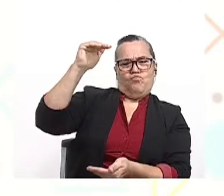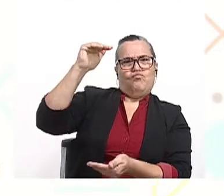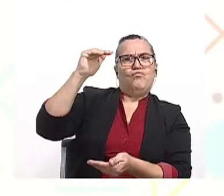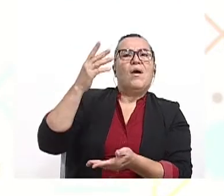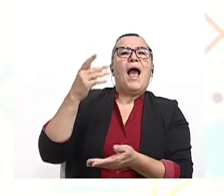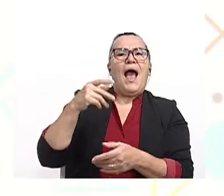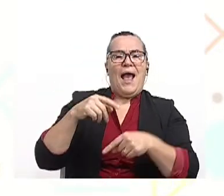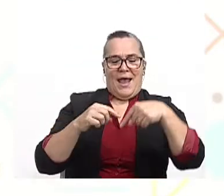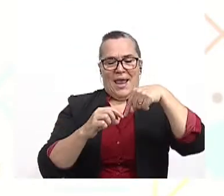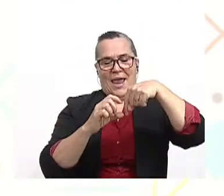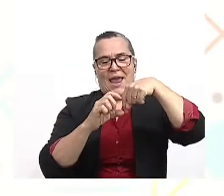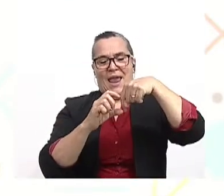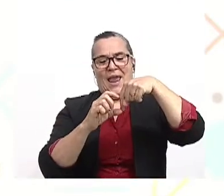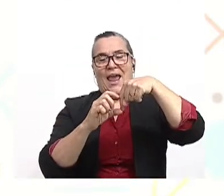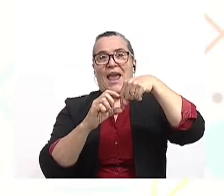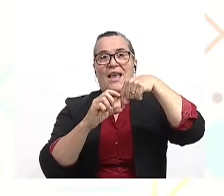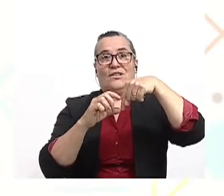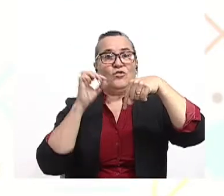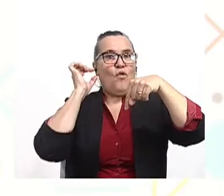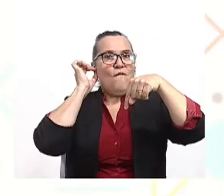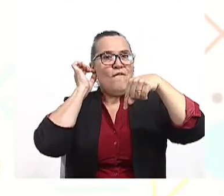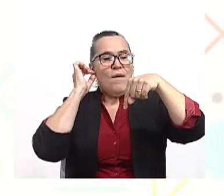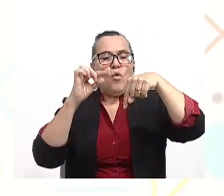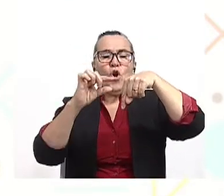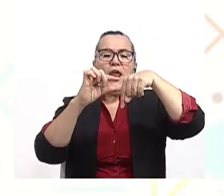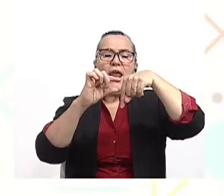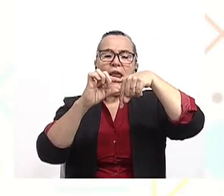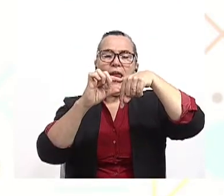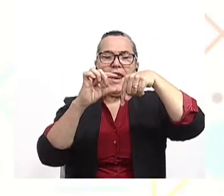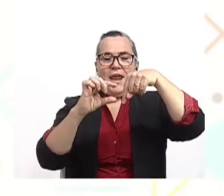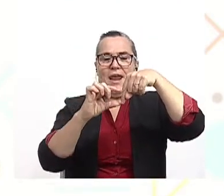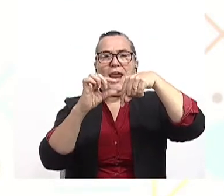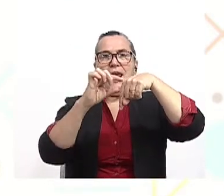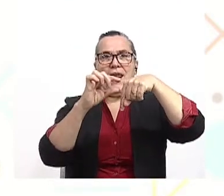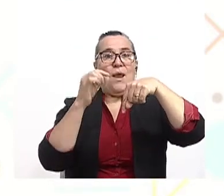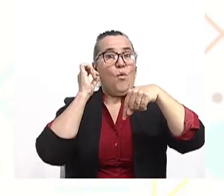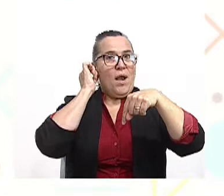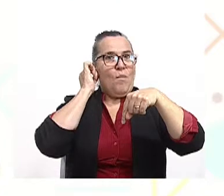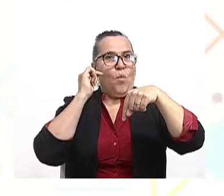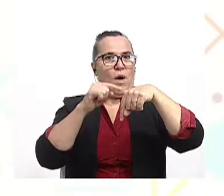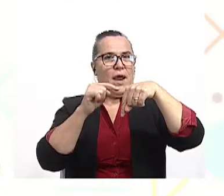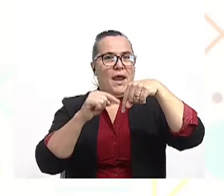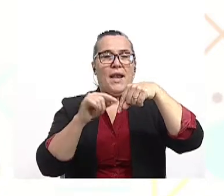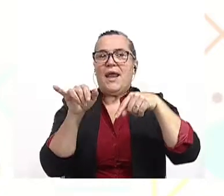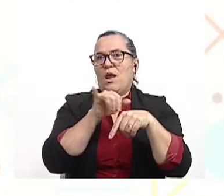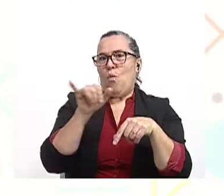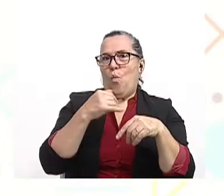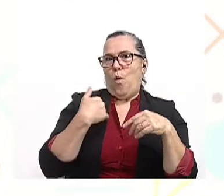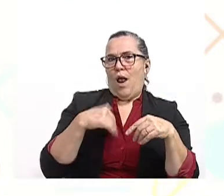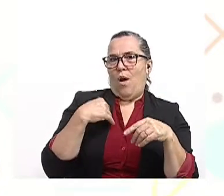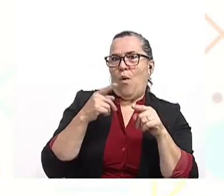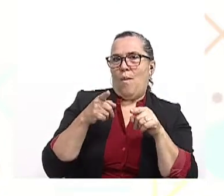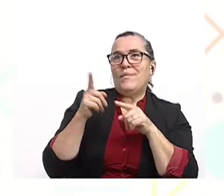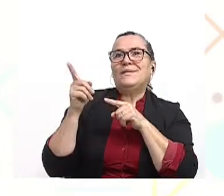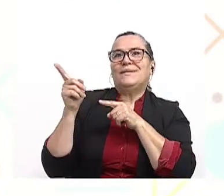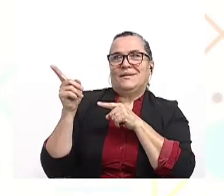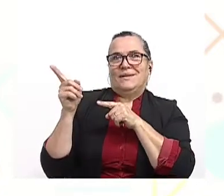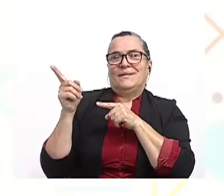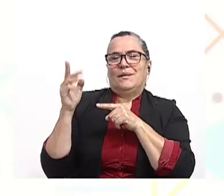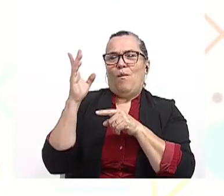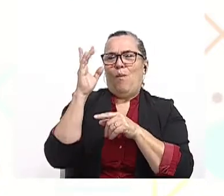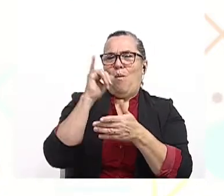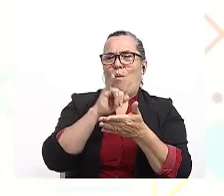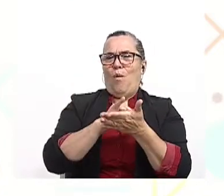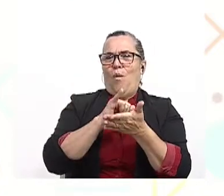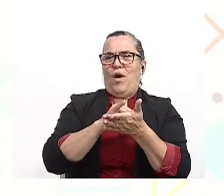de su fémur y de la otra forma también para la tibia. Esto también lo podemos hacer en el caso de los hombres, por eso era importante identificar